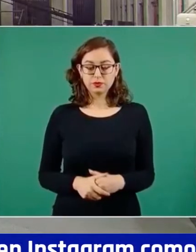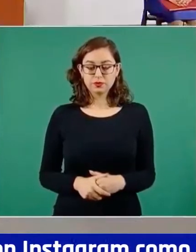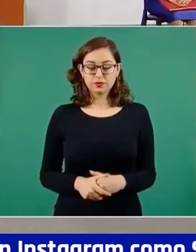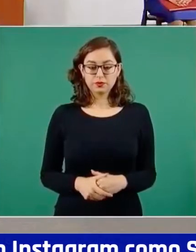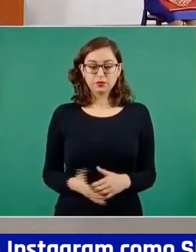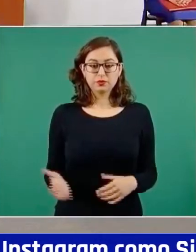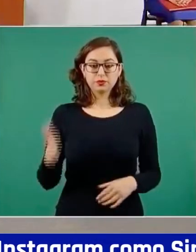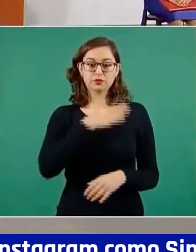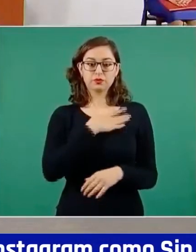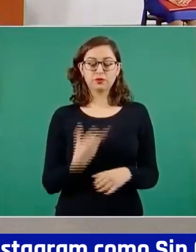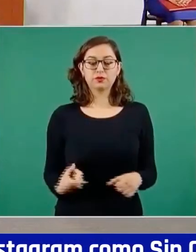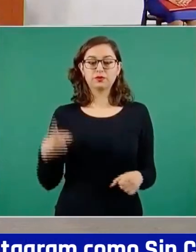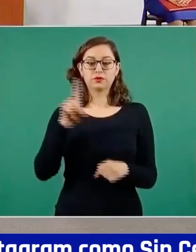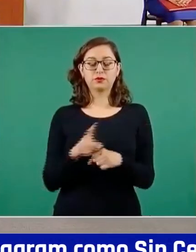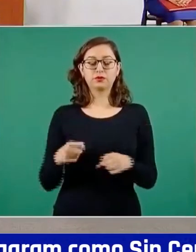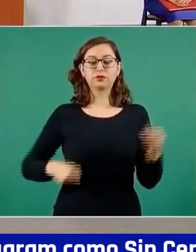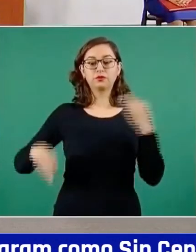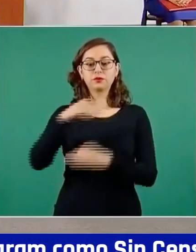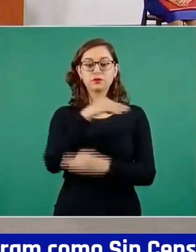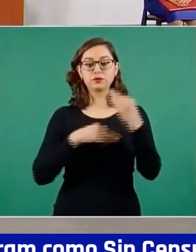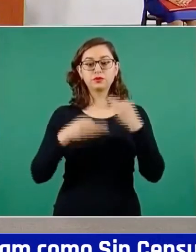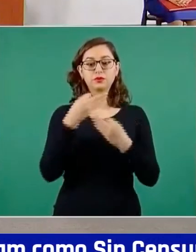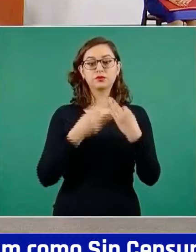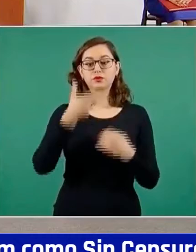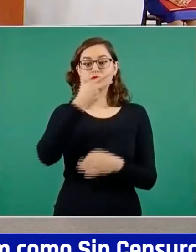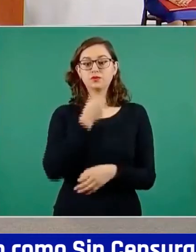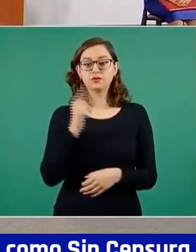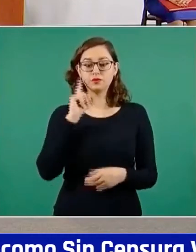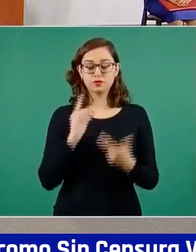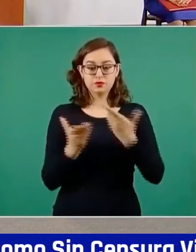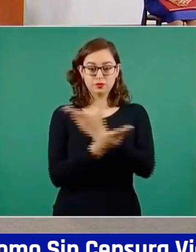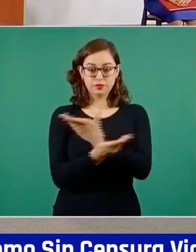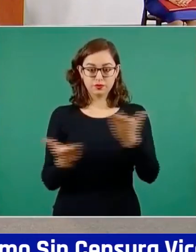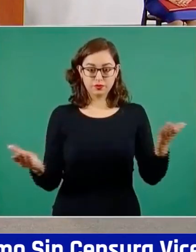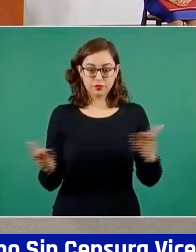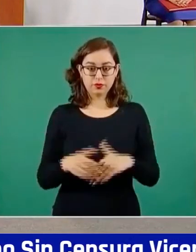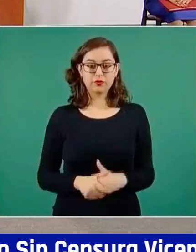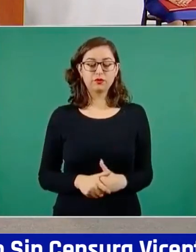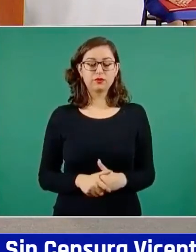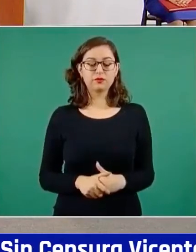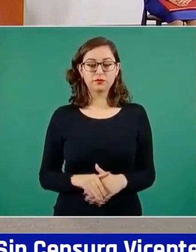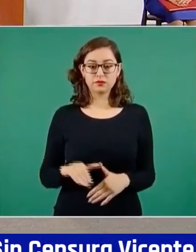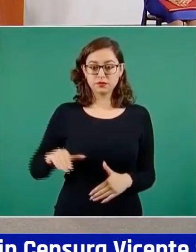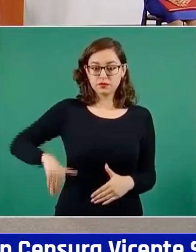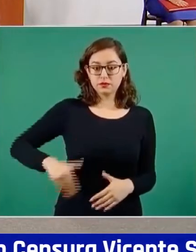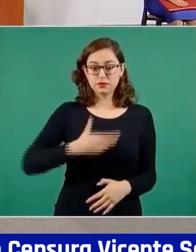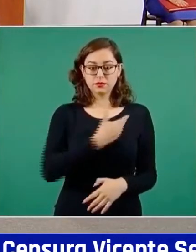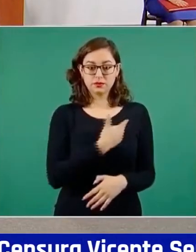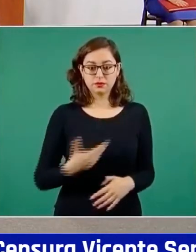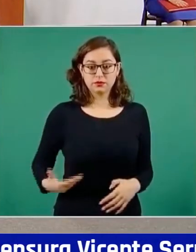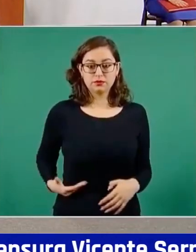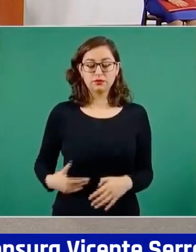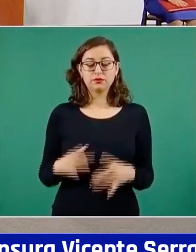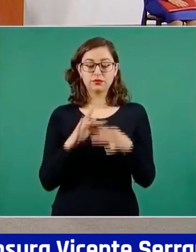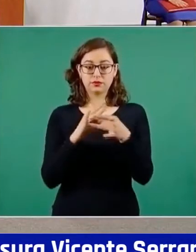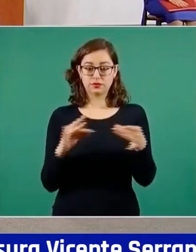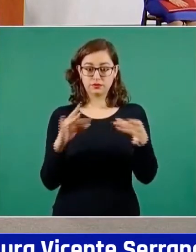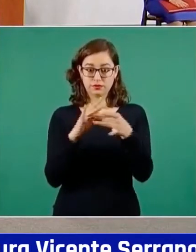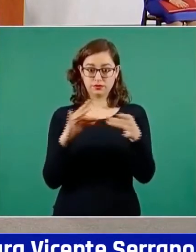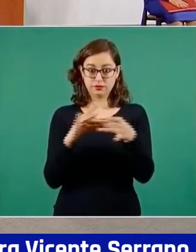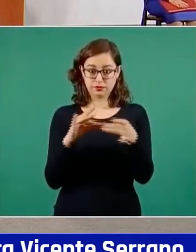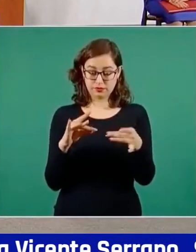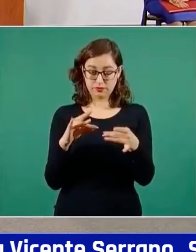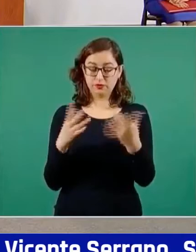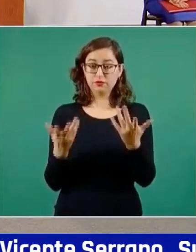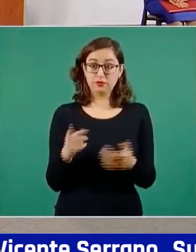Muy buenos días a todas y todos. Como ha mencionado el señor presidente de la República, se entregará